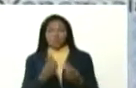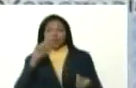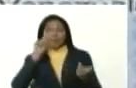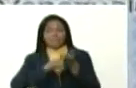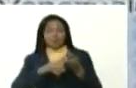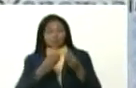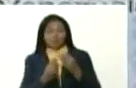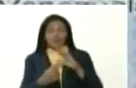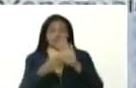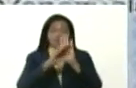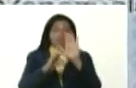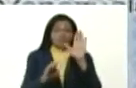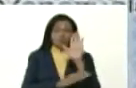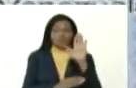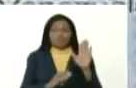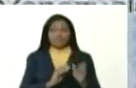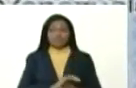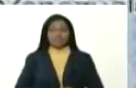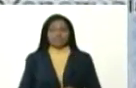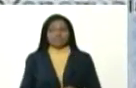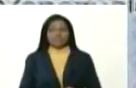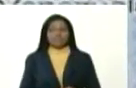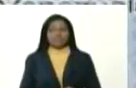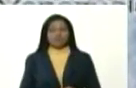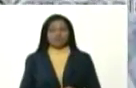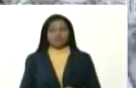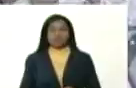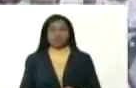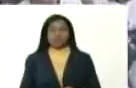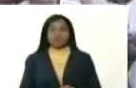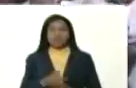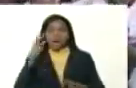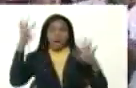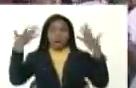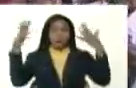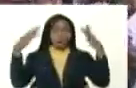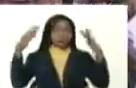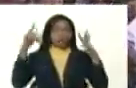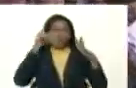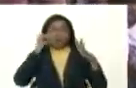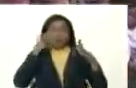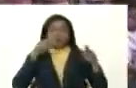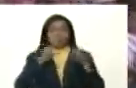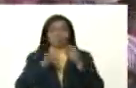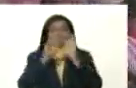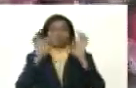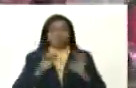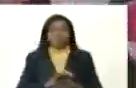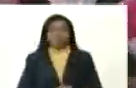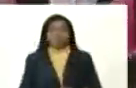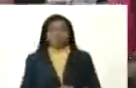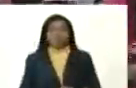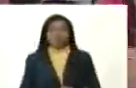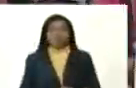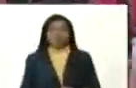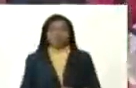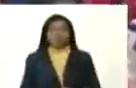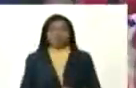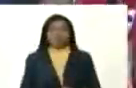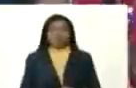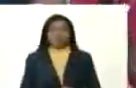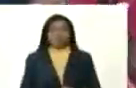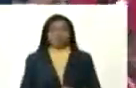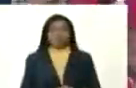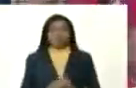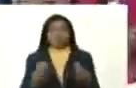ejemplo. Amar, un aplauso a estos hombres que con amor se unen a sus compañeras, a